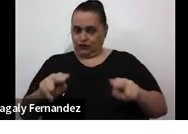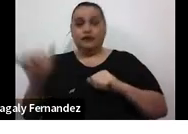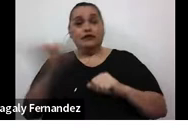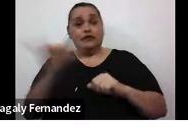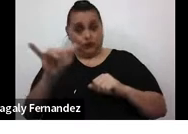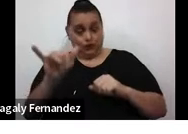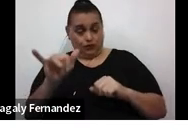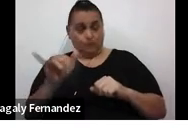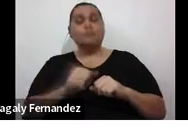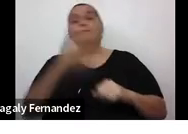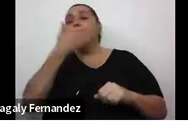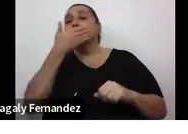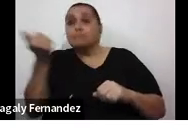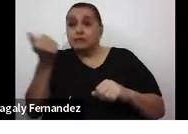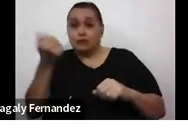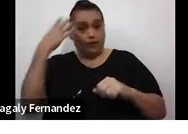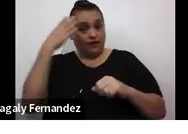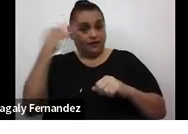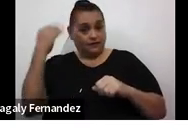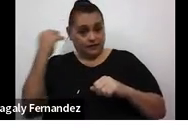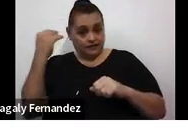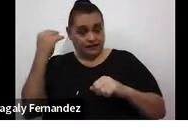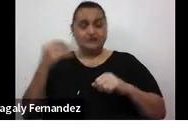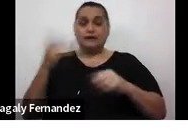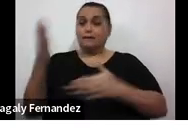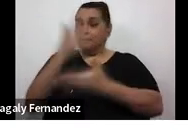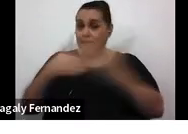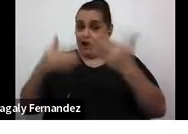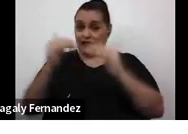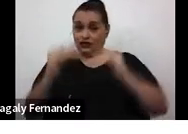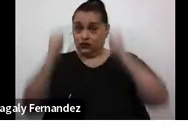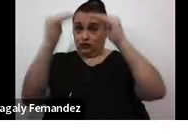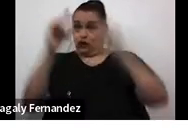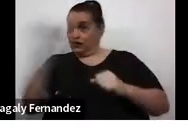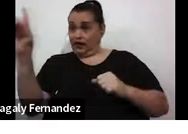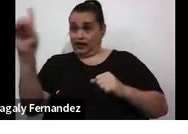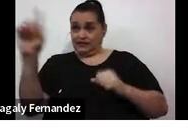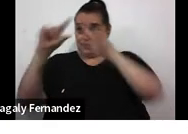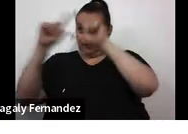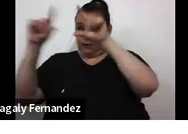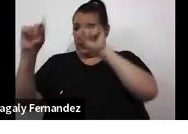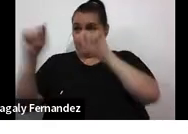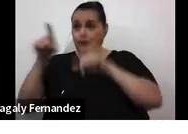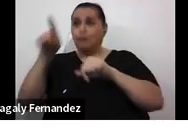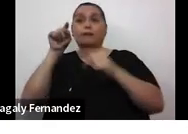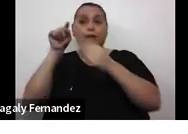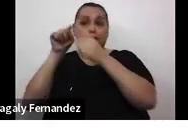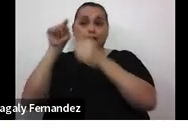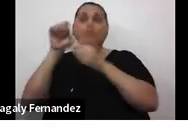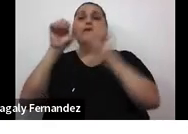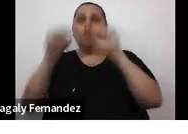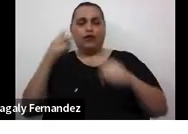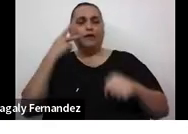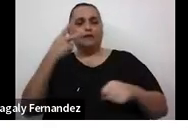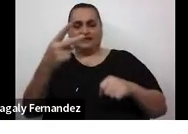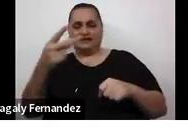para una mejor experiencia en la parte superior derecha de la pantalla pueden activar la vista de